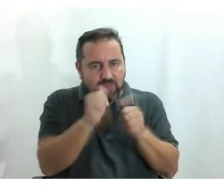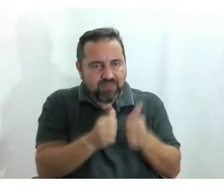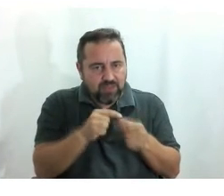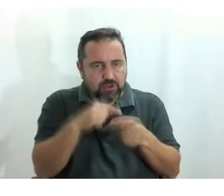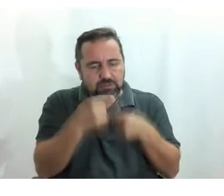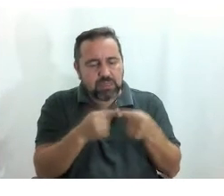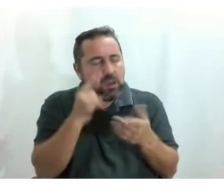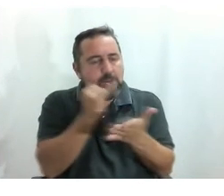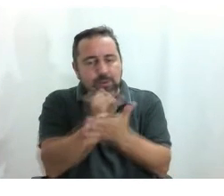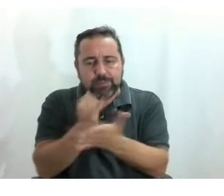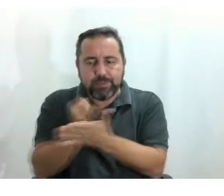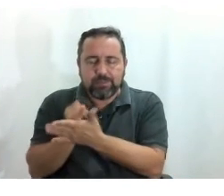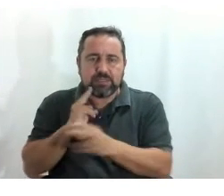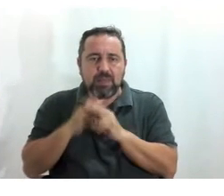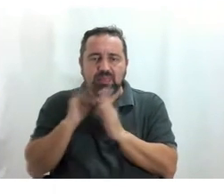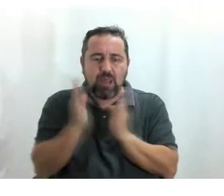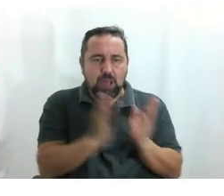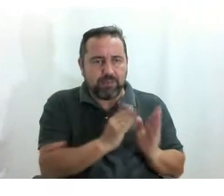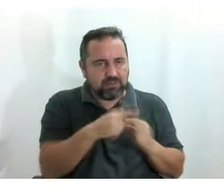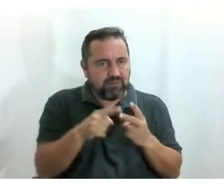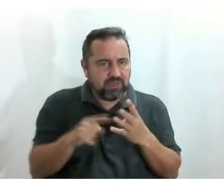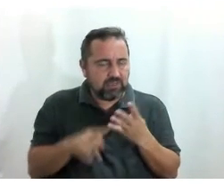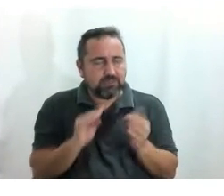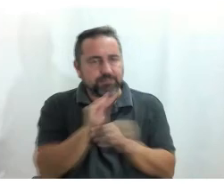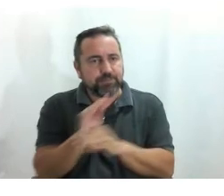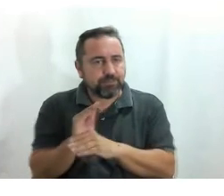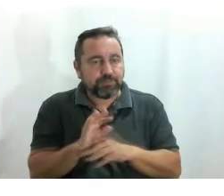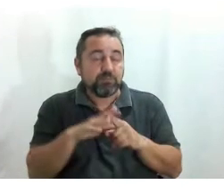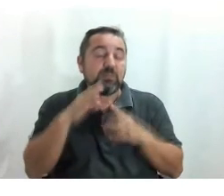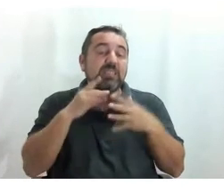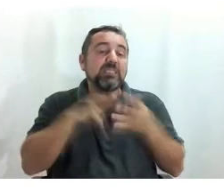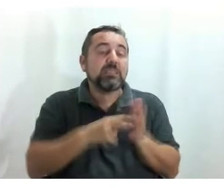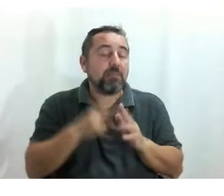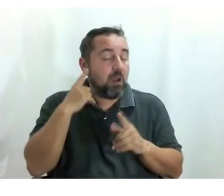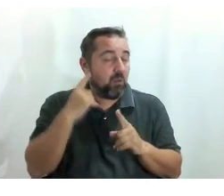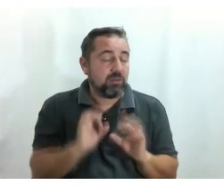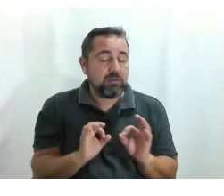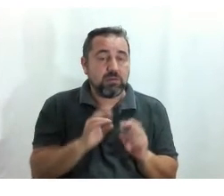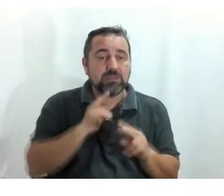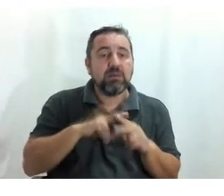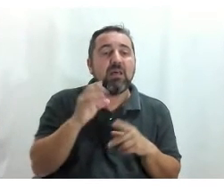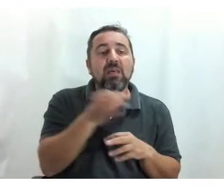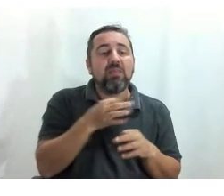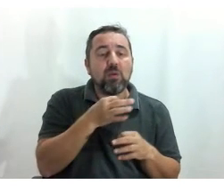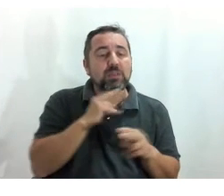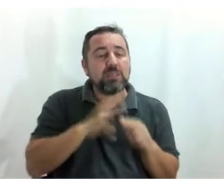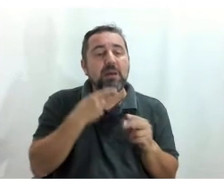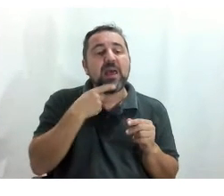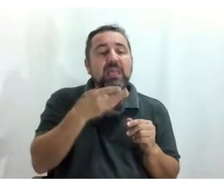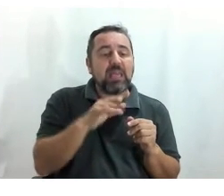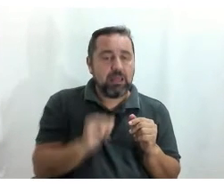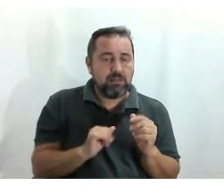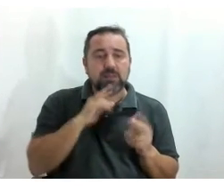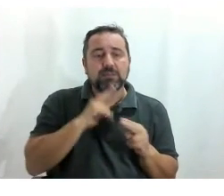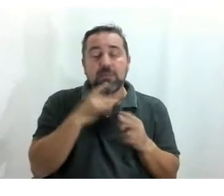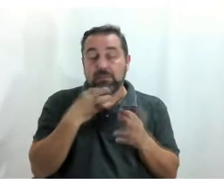incluso probar diferentes terapias. En el caso del sistema auditivo tenemos las células HEI, que son células que asemejan